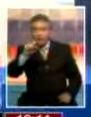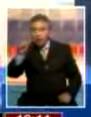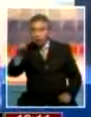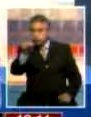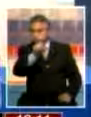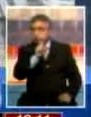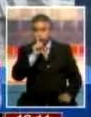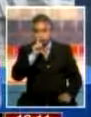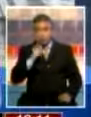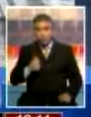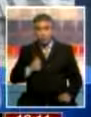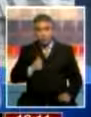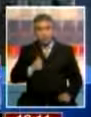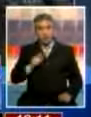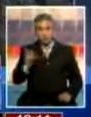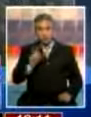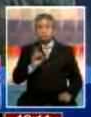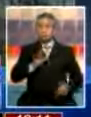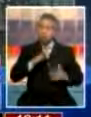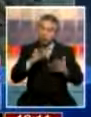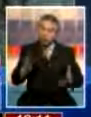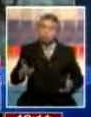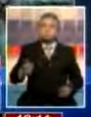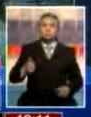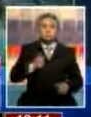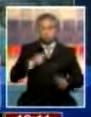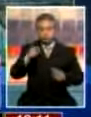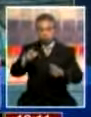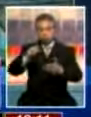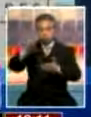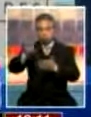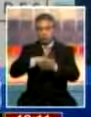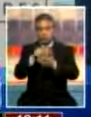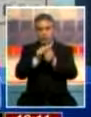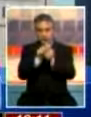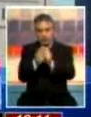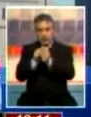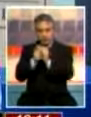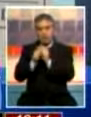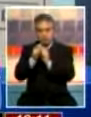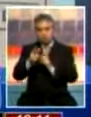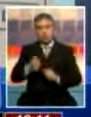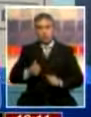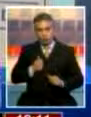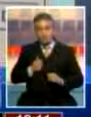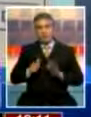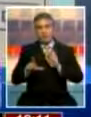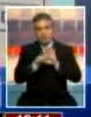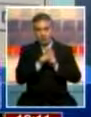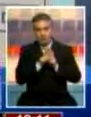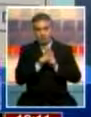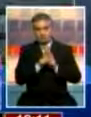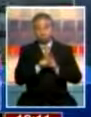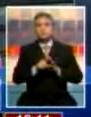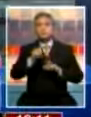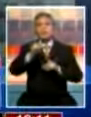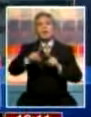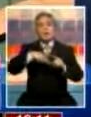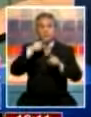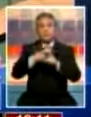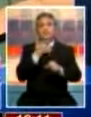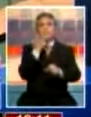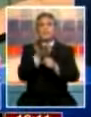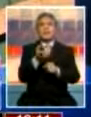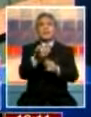así, naturalmente vamos a esperar que se adapten los contratos para que cumplan con la ley. Y además, y esto es muy importante, hemos pedido información